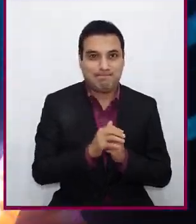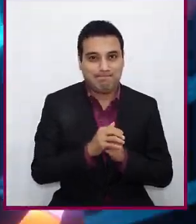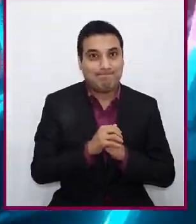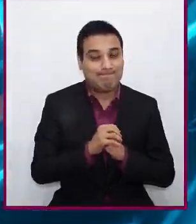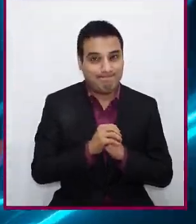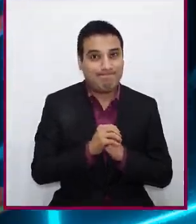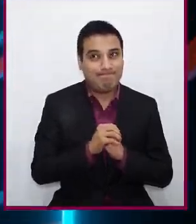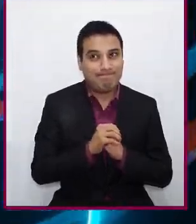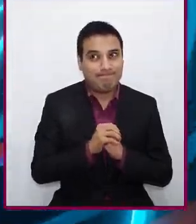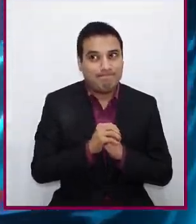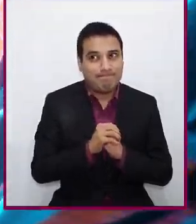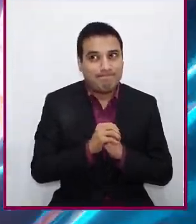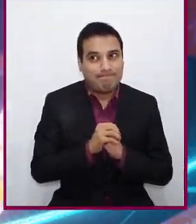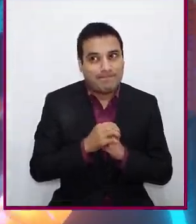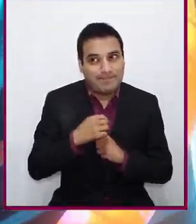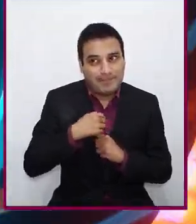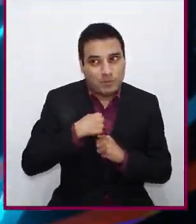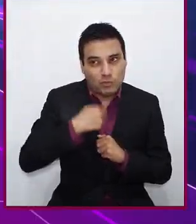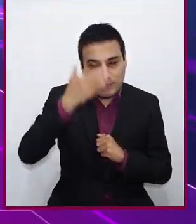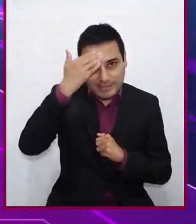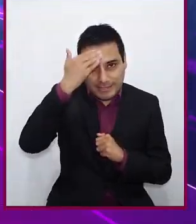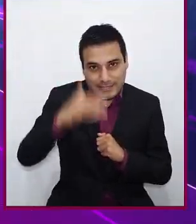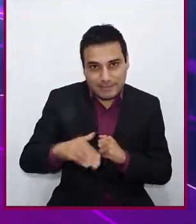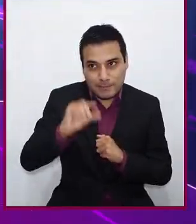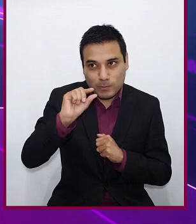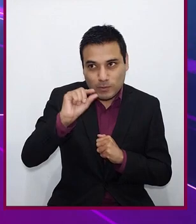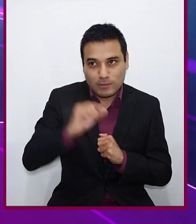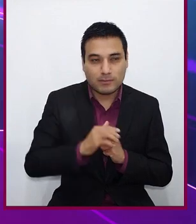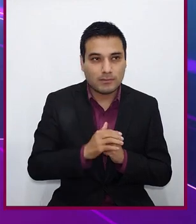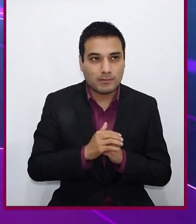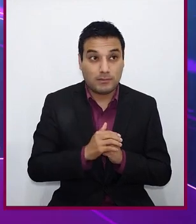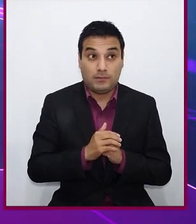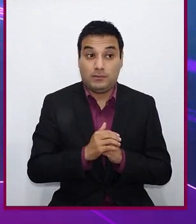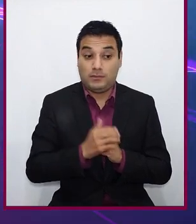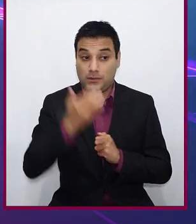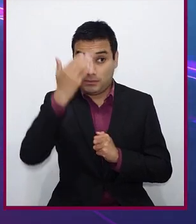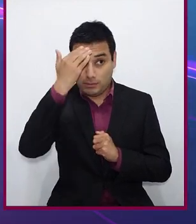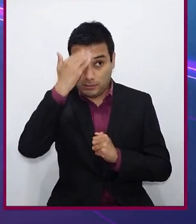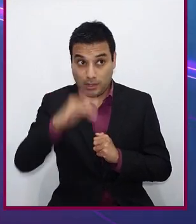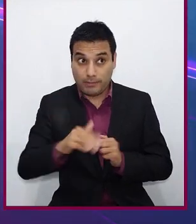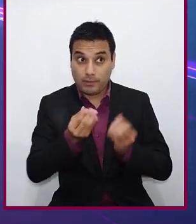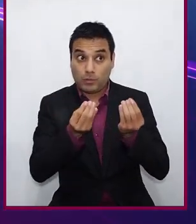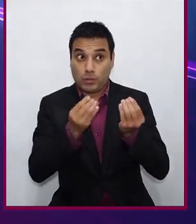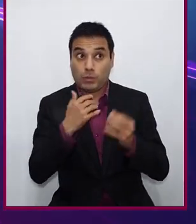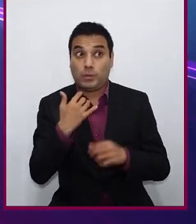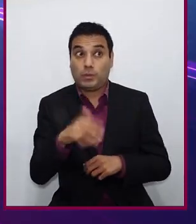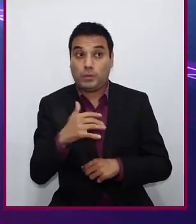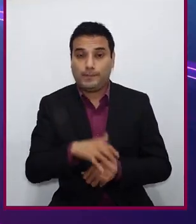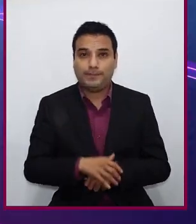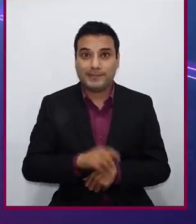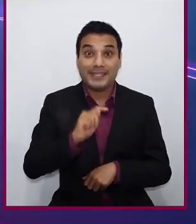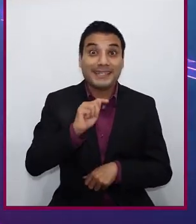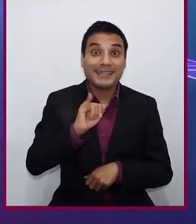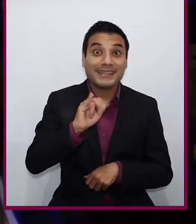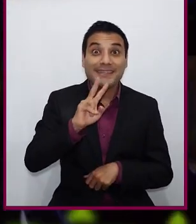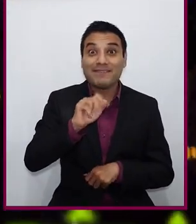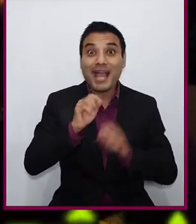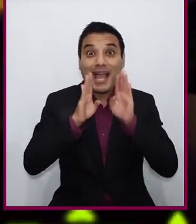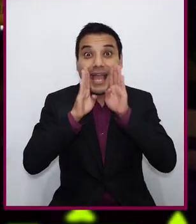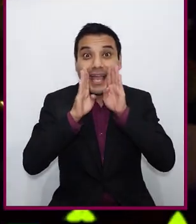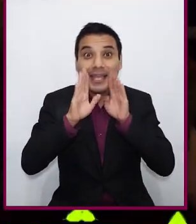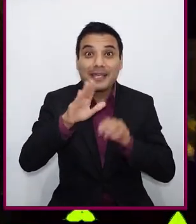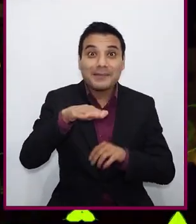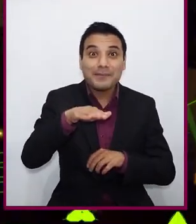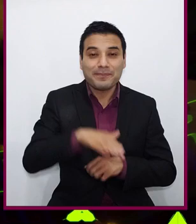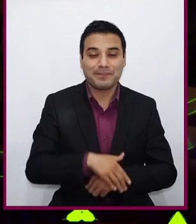porque no sé nada más no pues si sabes mucho amigo vamos a preguntarle o llegue viva